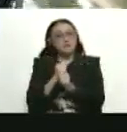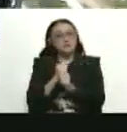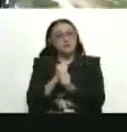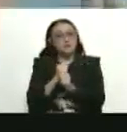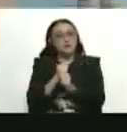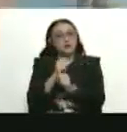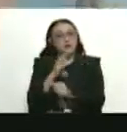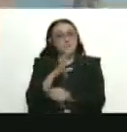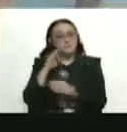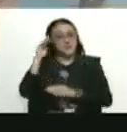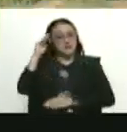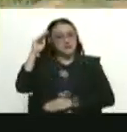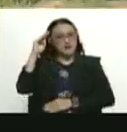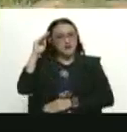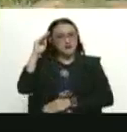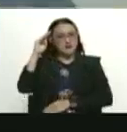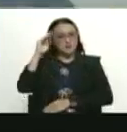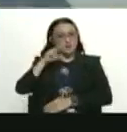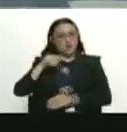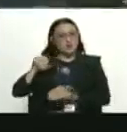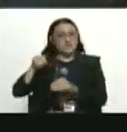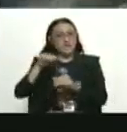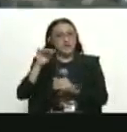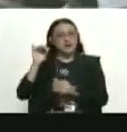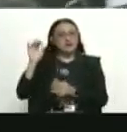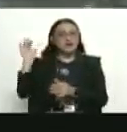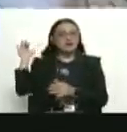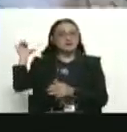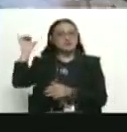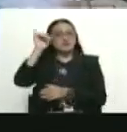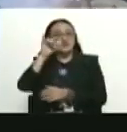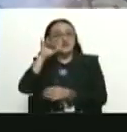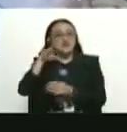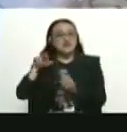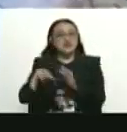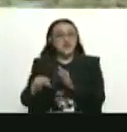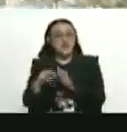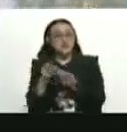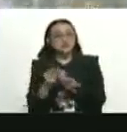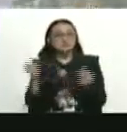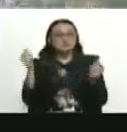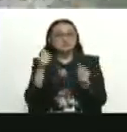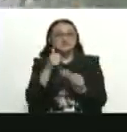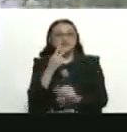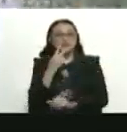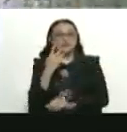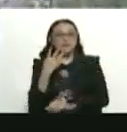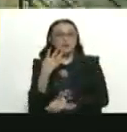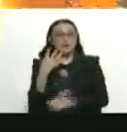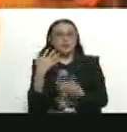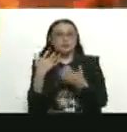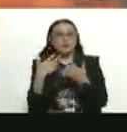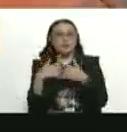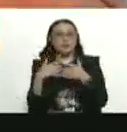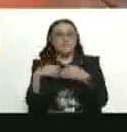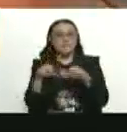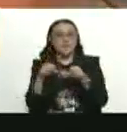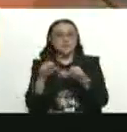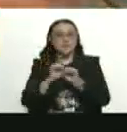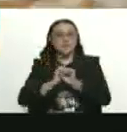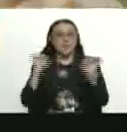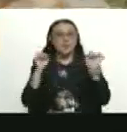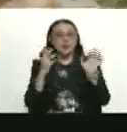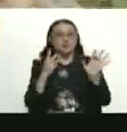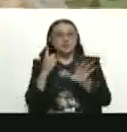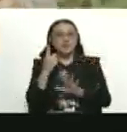Roraima y Autana, por tierra, aire y ríos, donde se han destruido 624 motobombas, 81